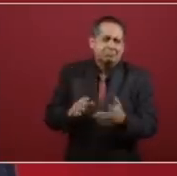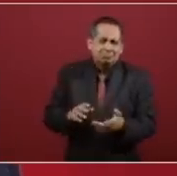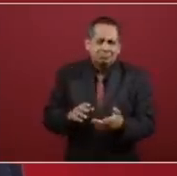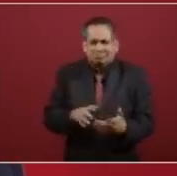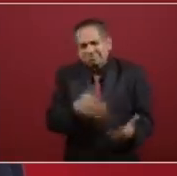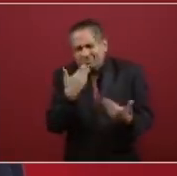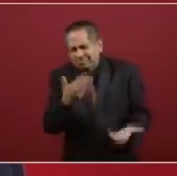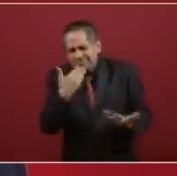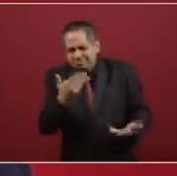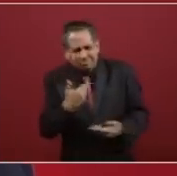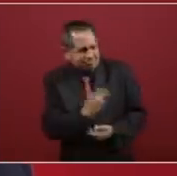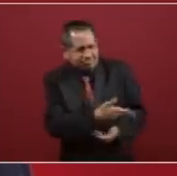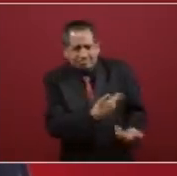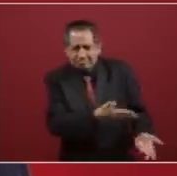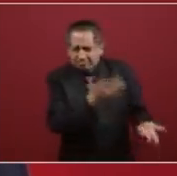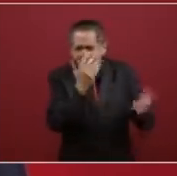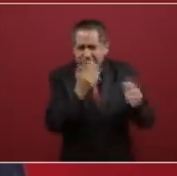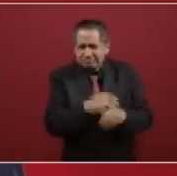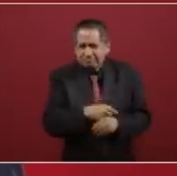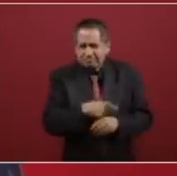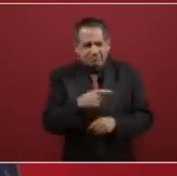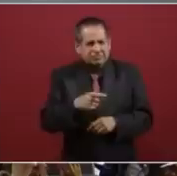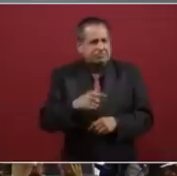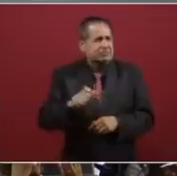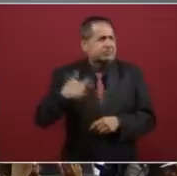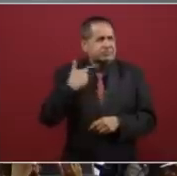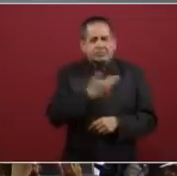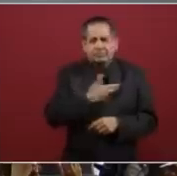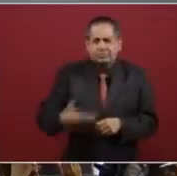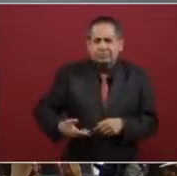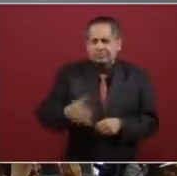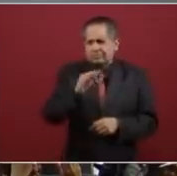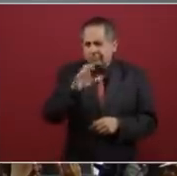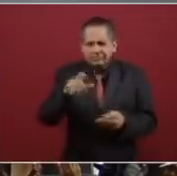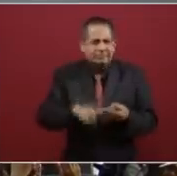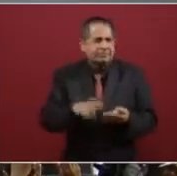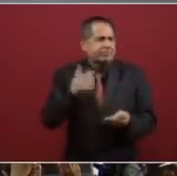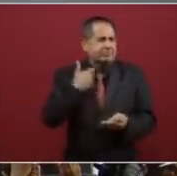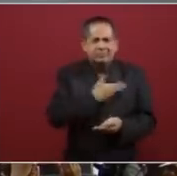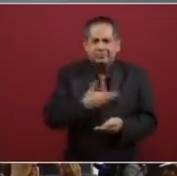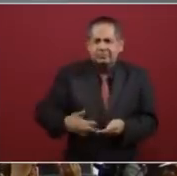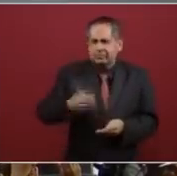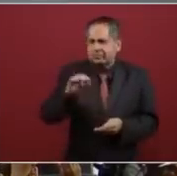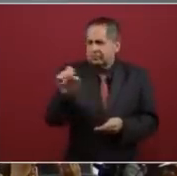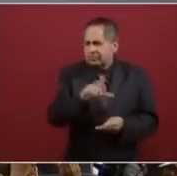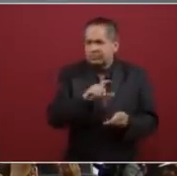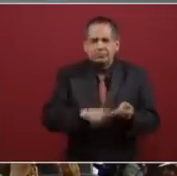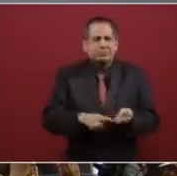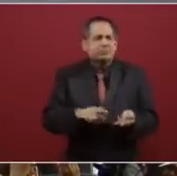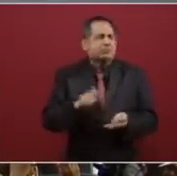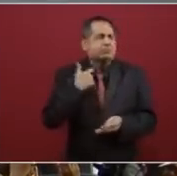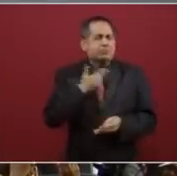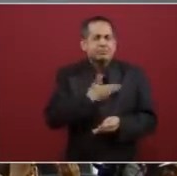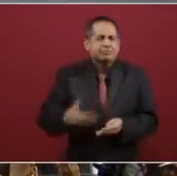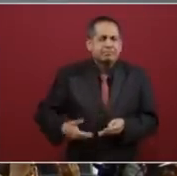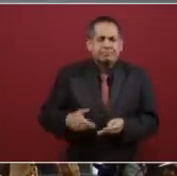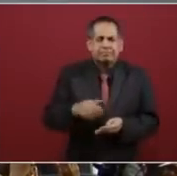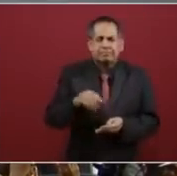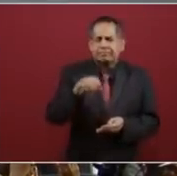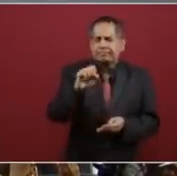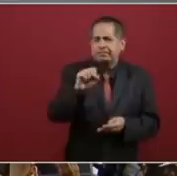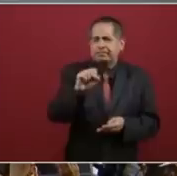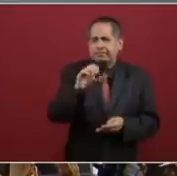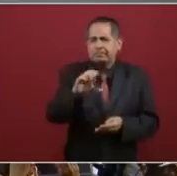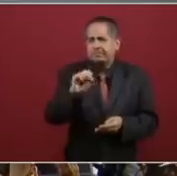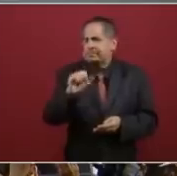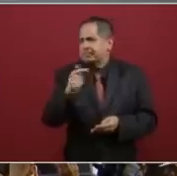legítimo que lo haga el presidente Calderón, que lo haga el presidente Fox, que lo haga el presidente Salinas,